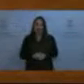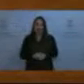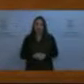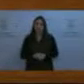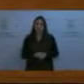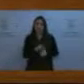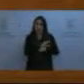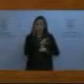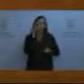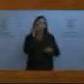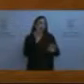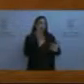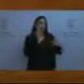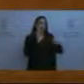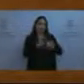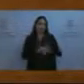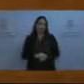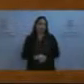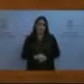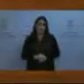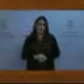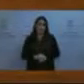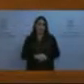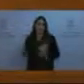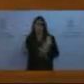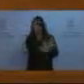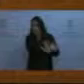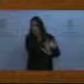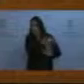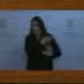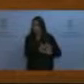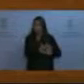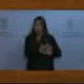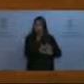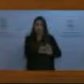La consejera. Hasta el día de hoy,